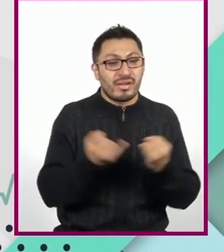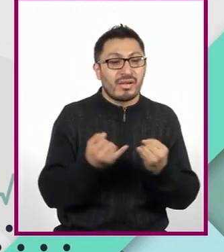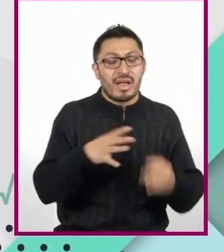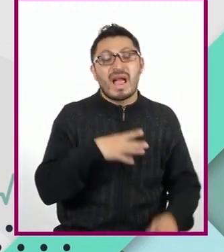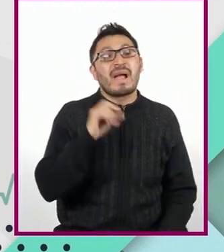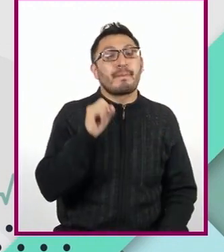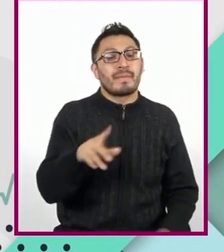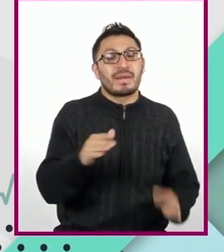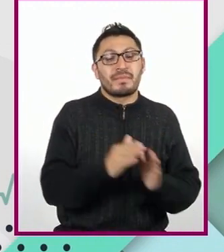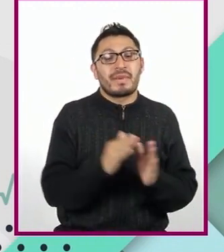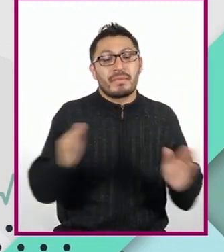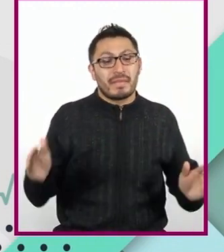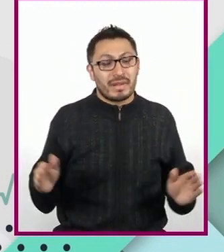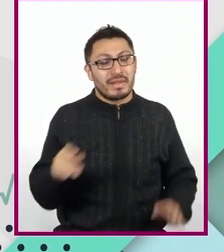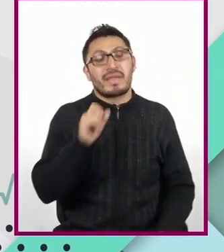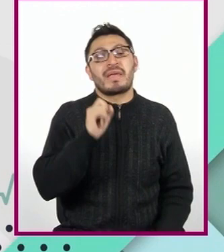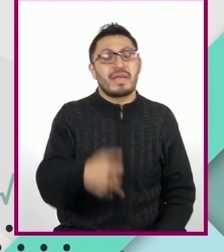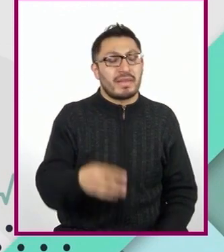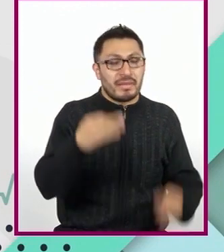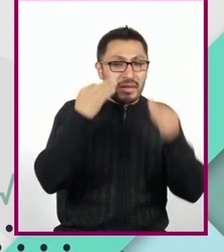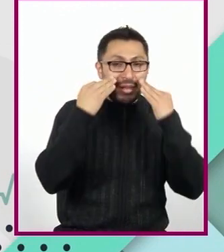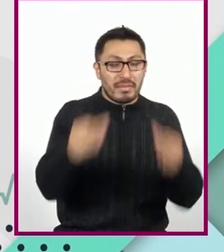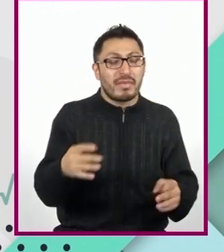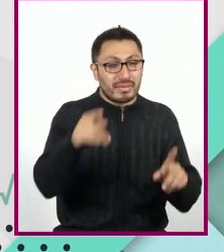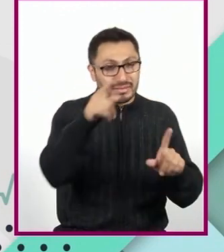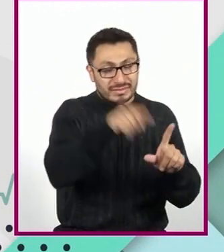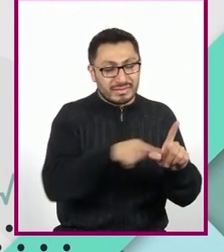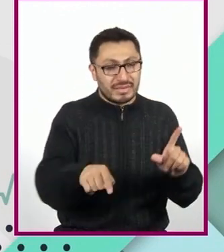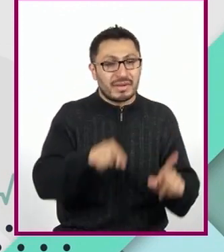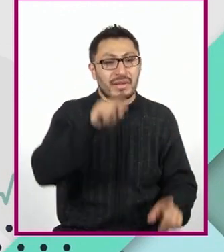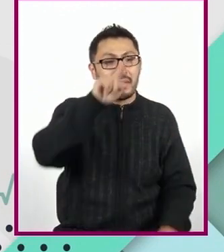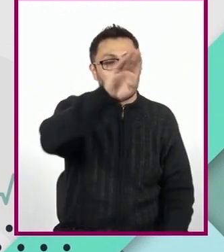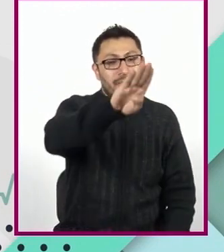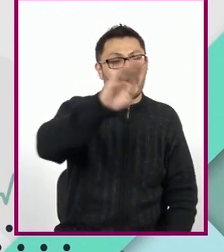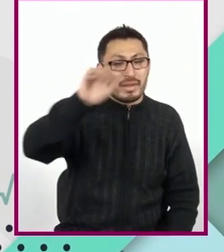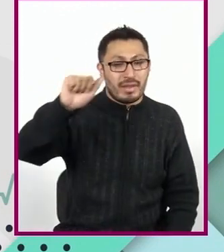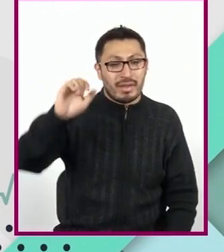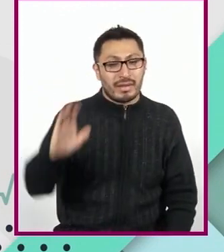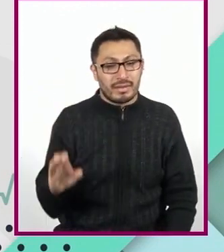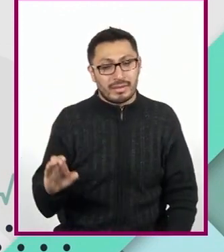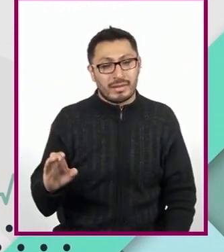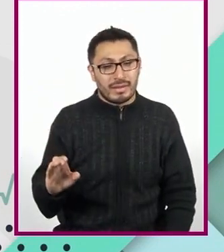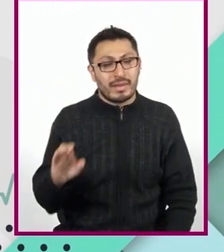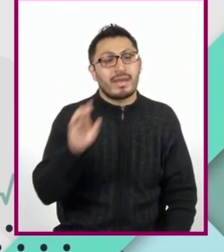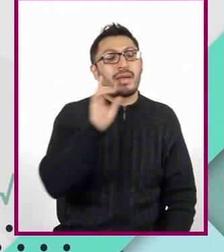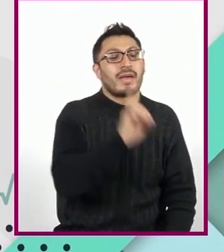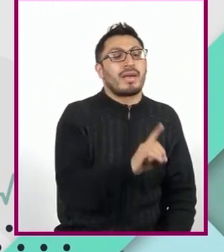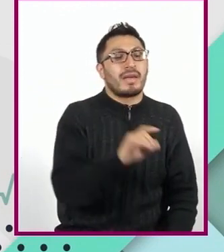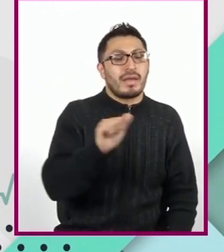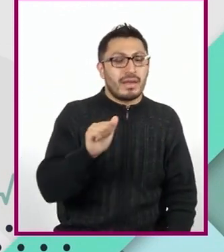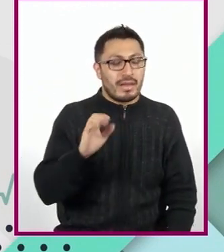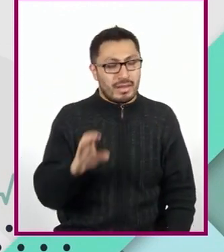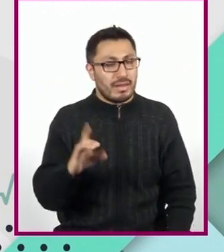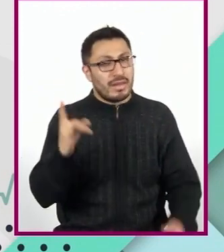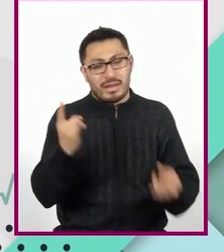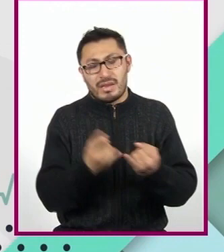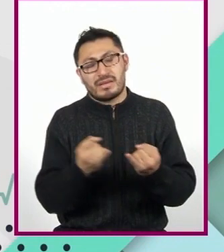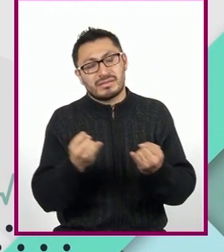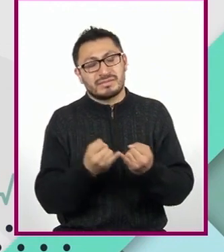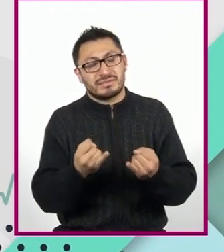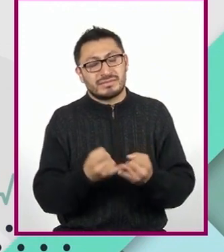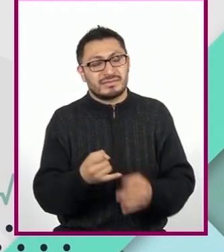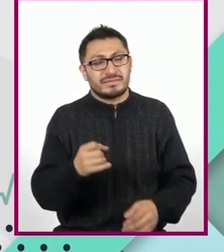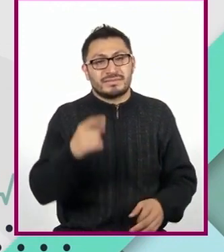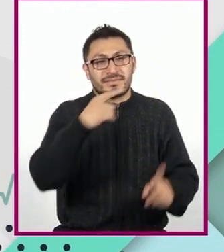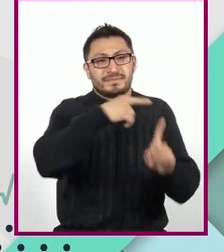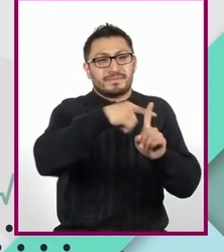misma medida. También observamos que en el ángulo BAC y en el ángulo DAC tienen la misma medida. Sabemos que la